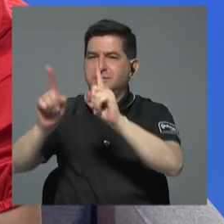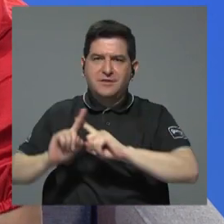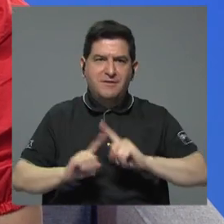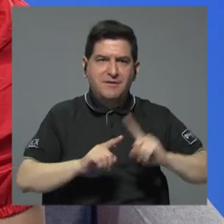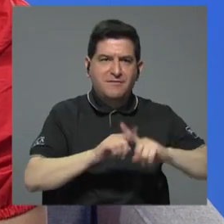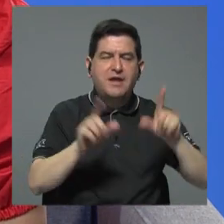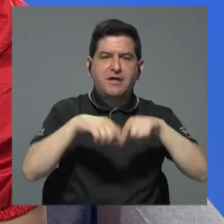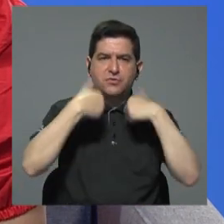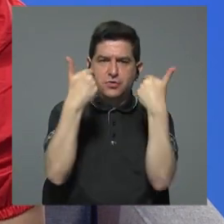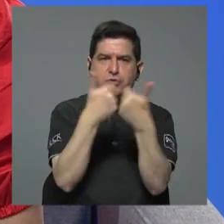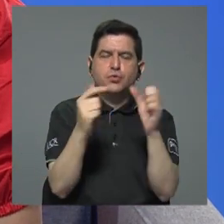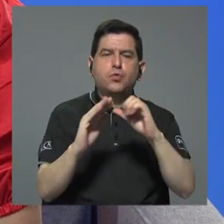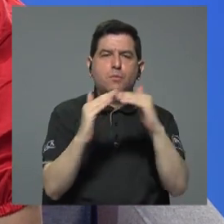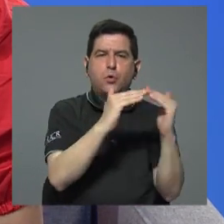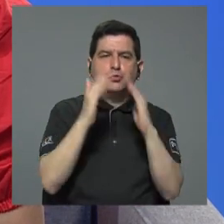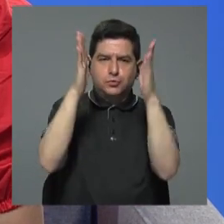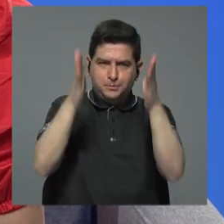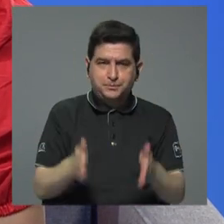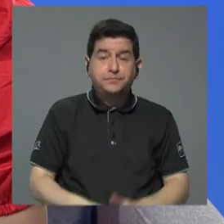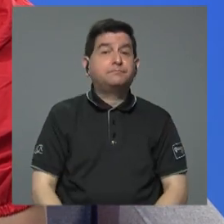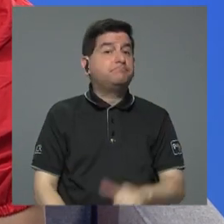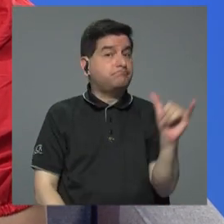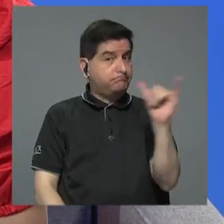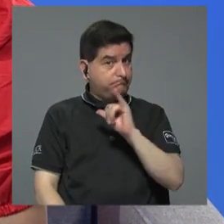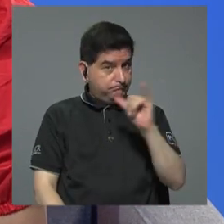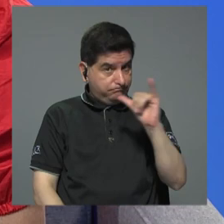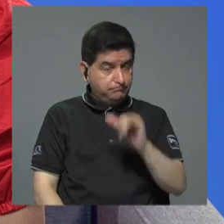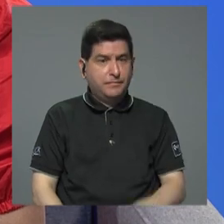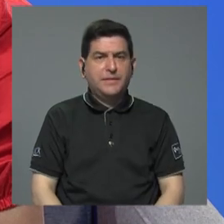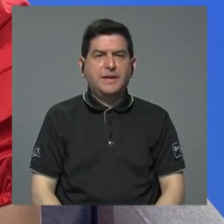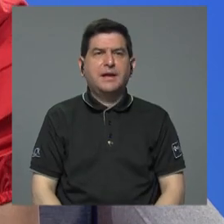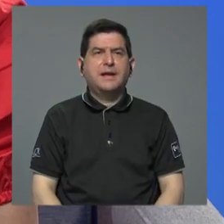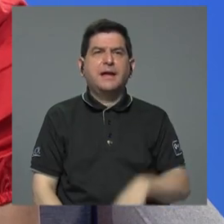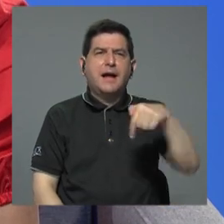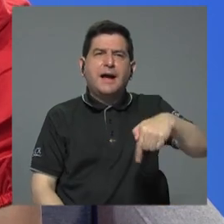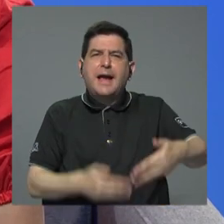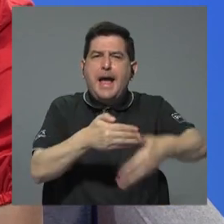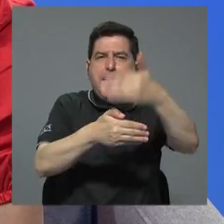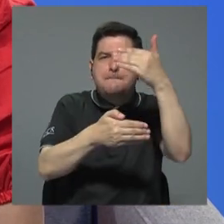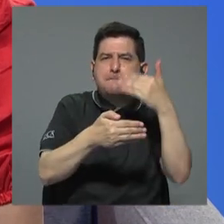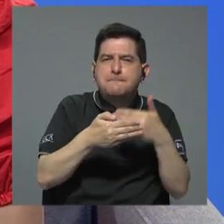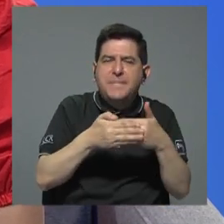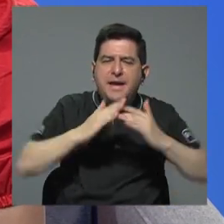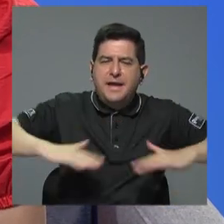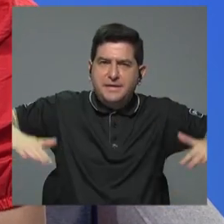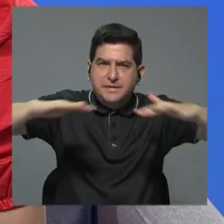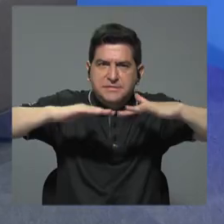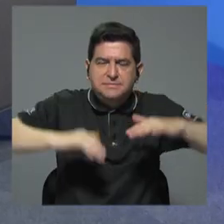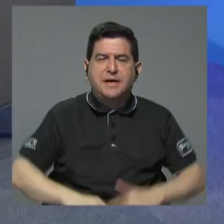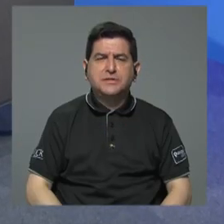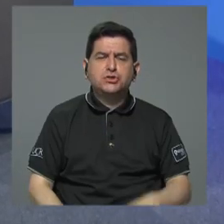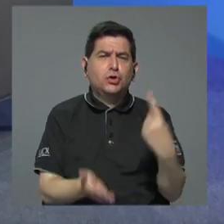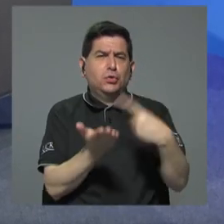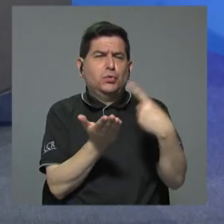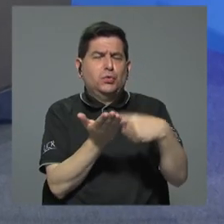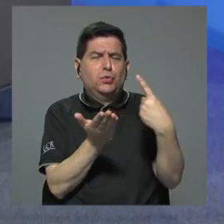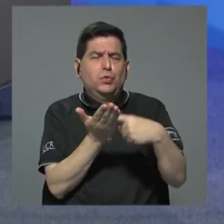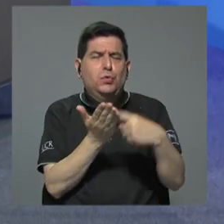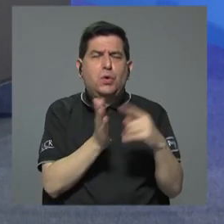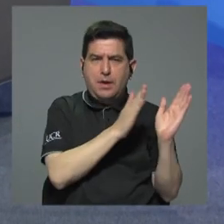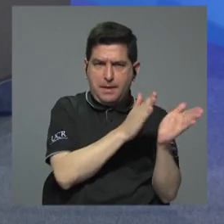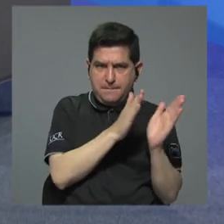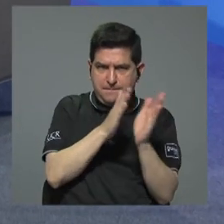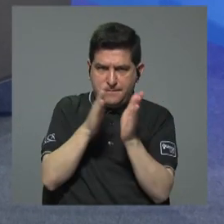diferentes sectores de la ciudadanía y también es como el preámbulo de lo que va a ser el gran debate que van a